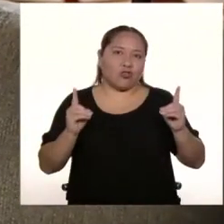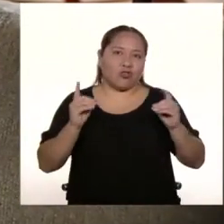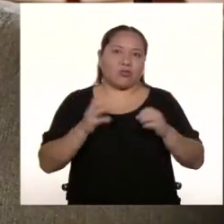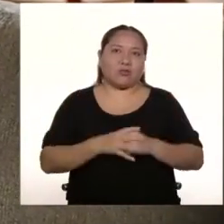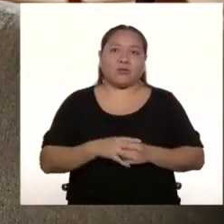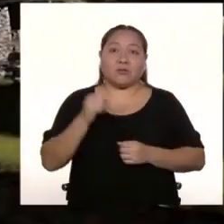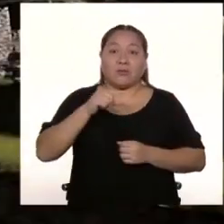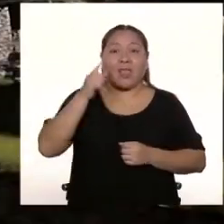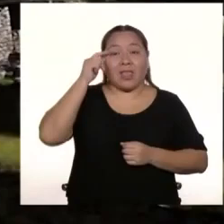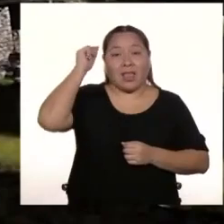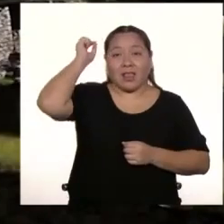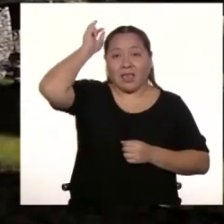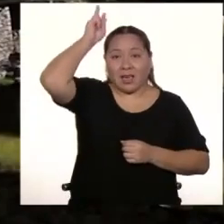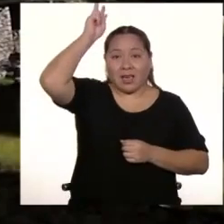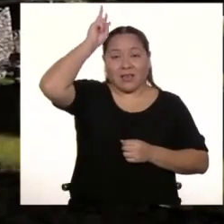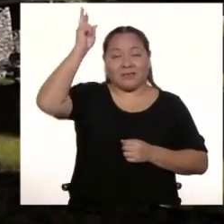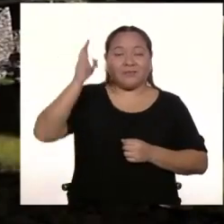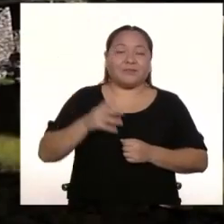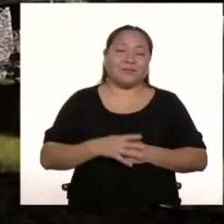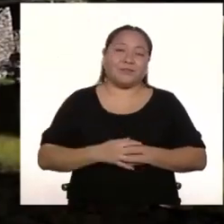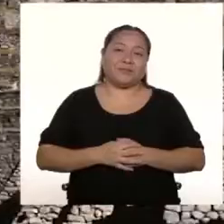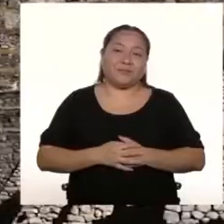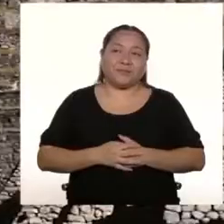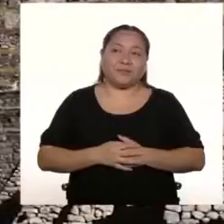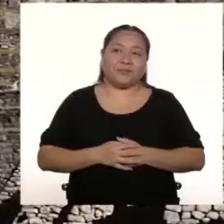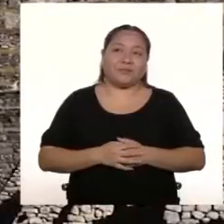es decir, el Inca.